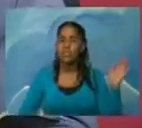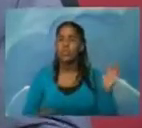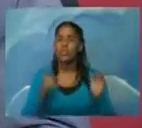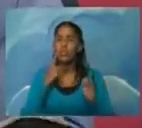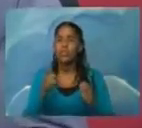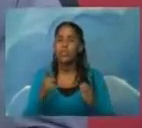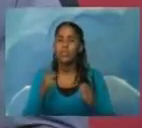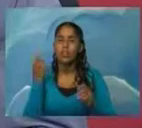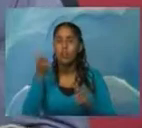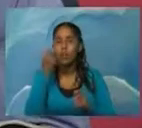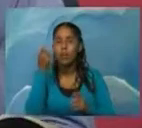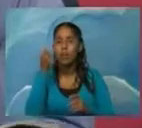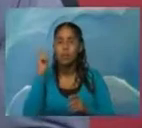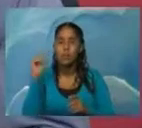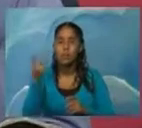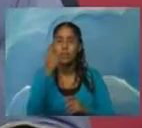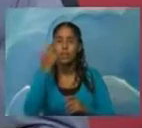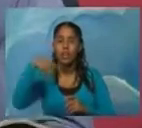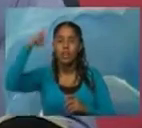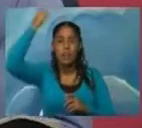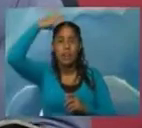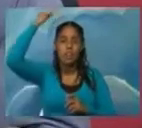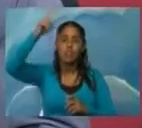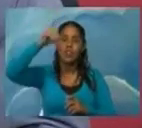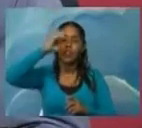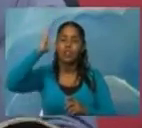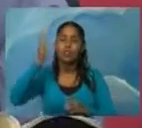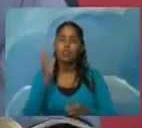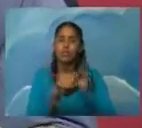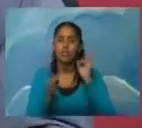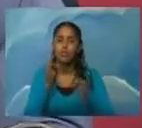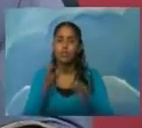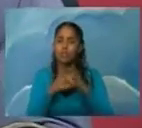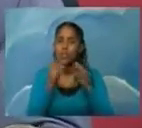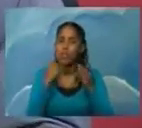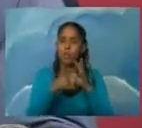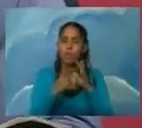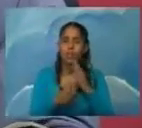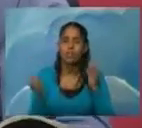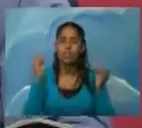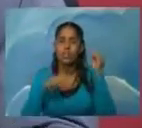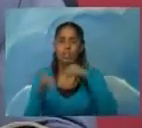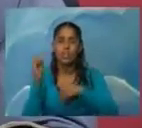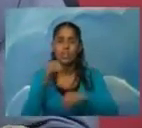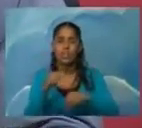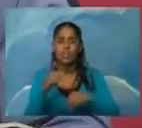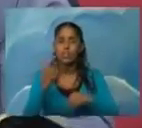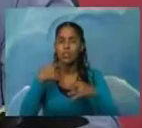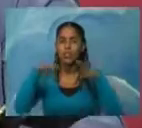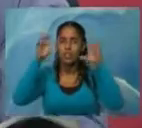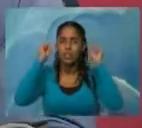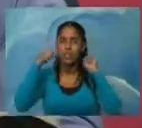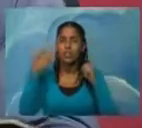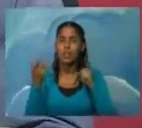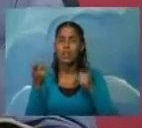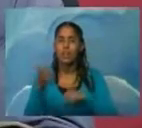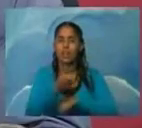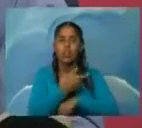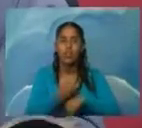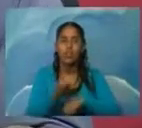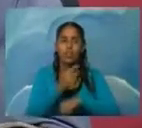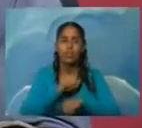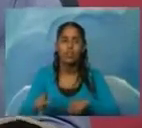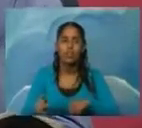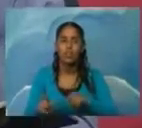buscar primeramente el reino de Dios y su justicia, y las demás cosas se añaden. ¿Qué nos dan a entender esto? Que el gobierno